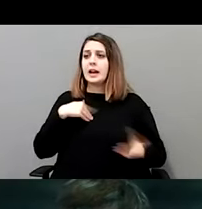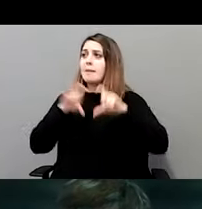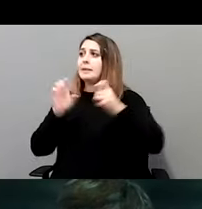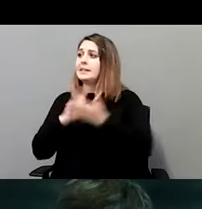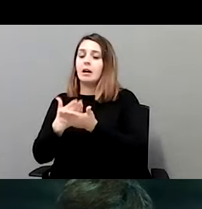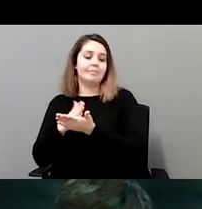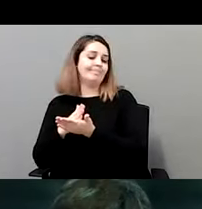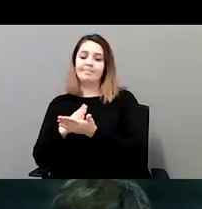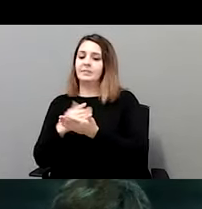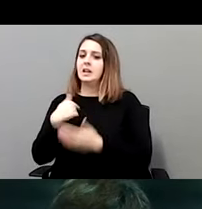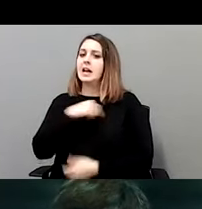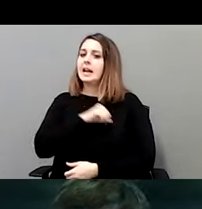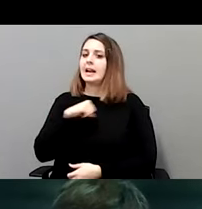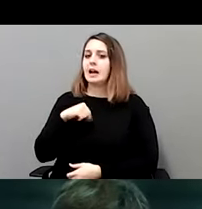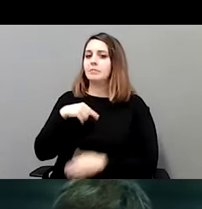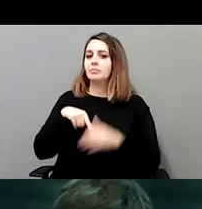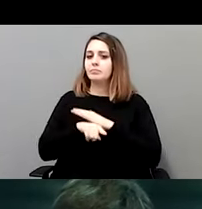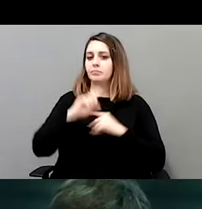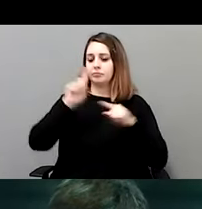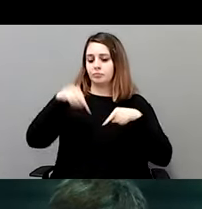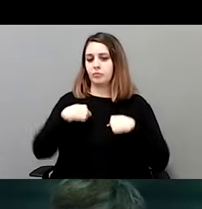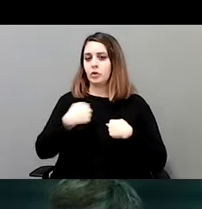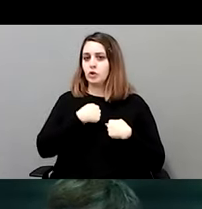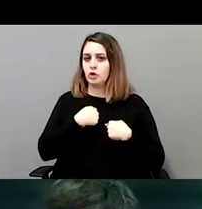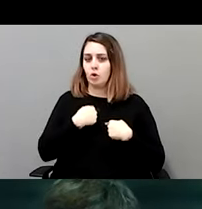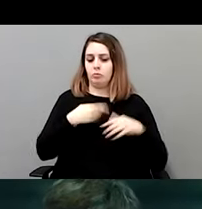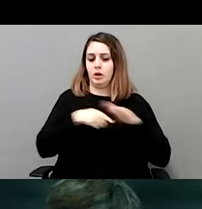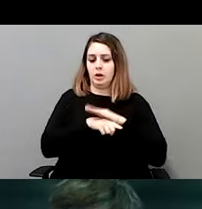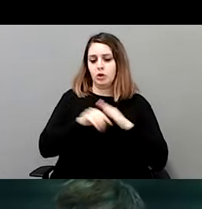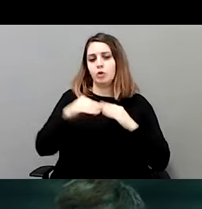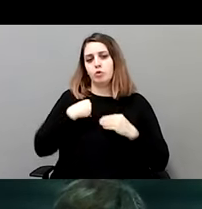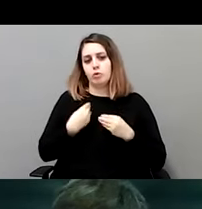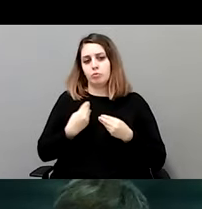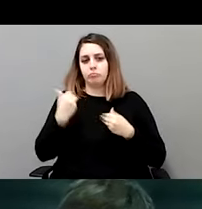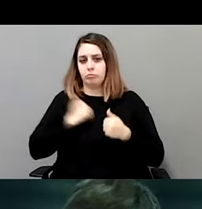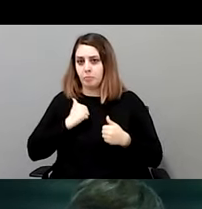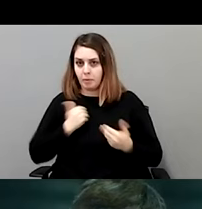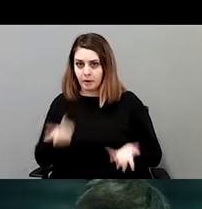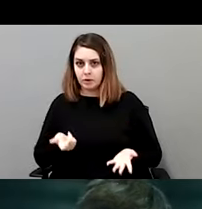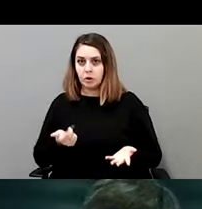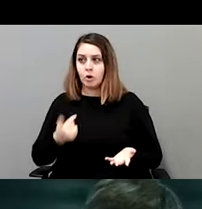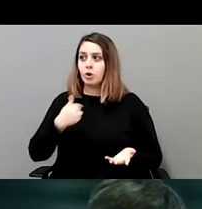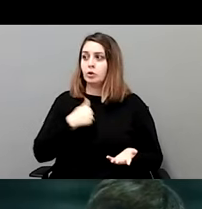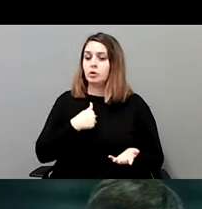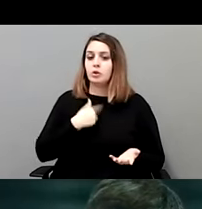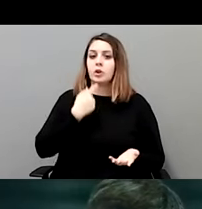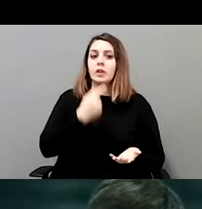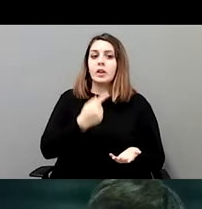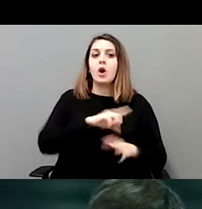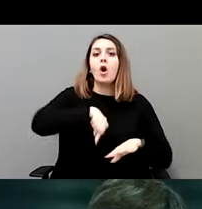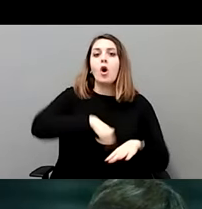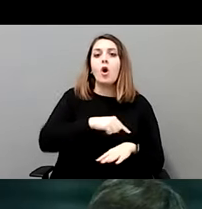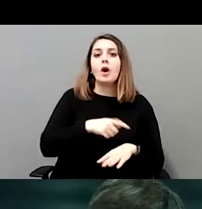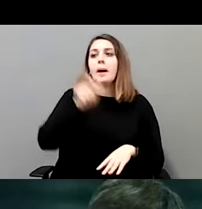quería autogestionarme. Yo me lo guiso, yo me lo como. Yo decido cuándo quiero que esa